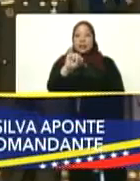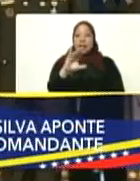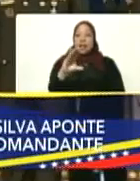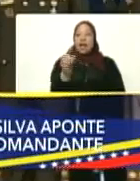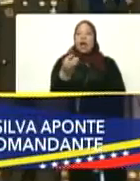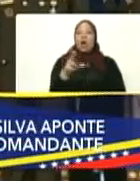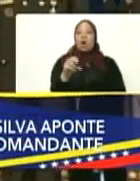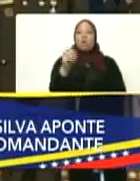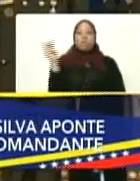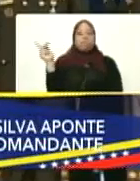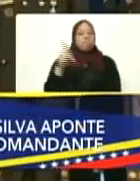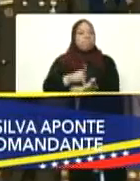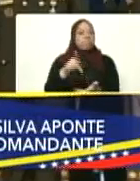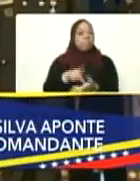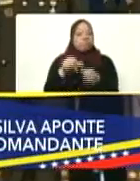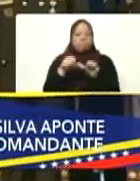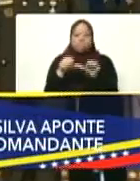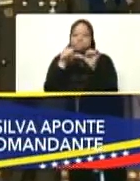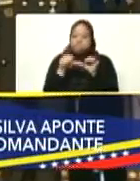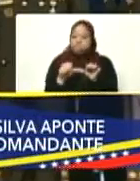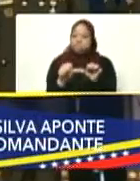presente y siempre consecuente.